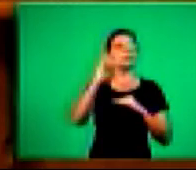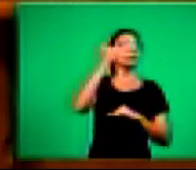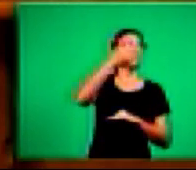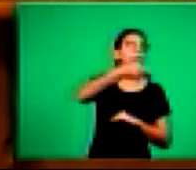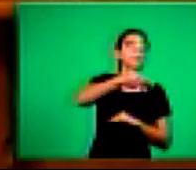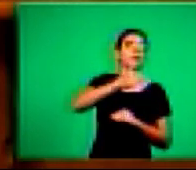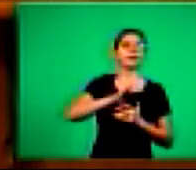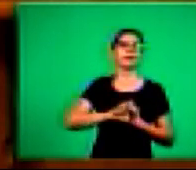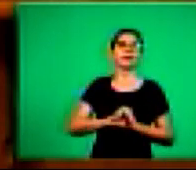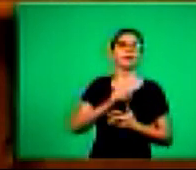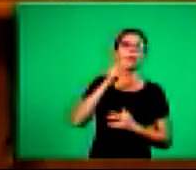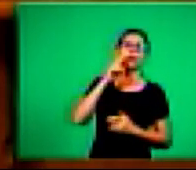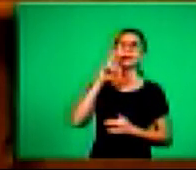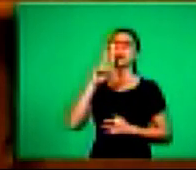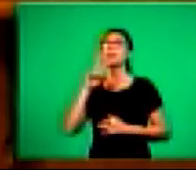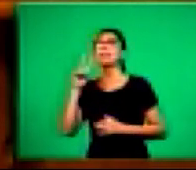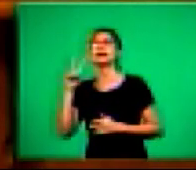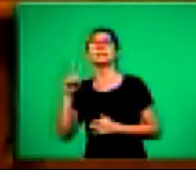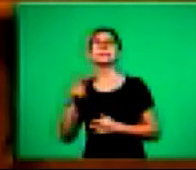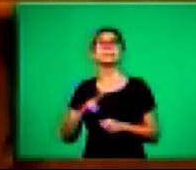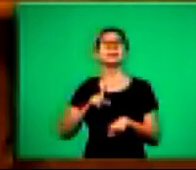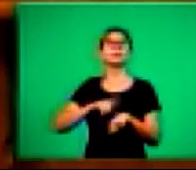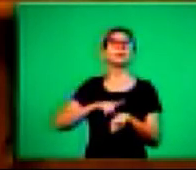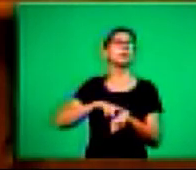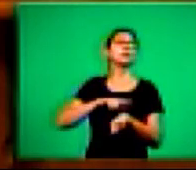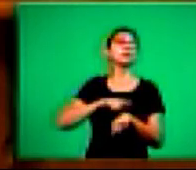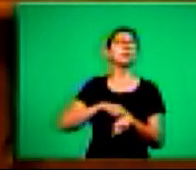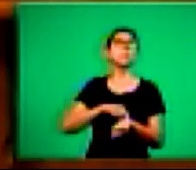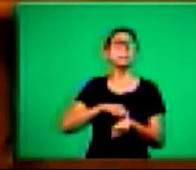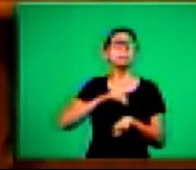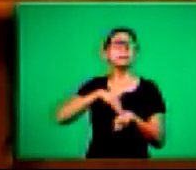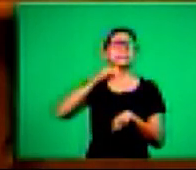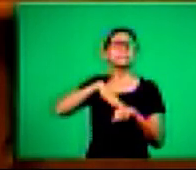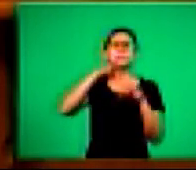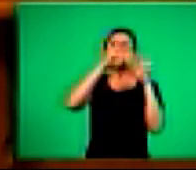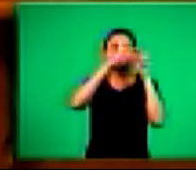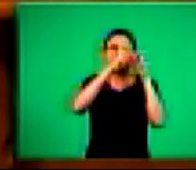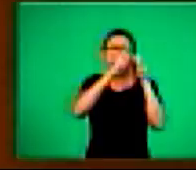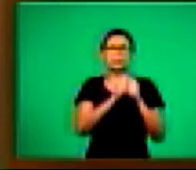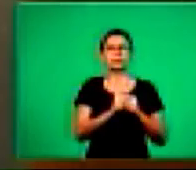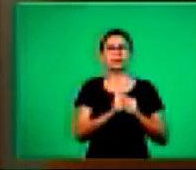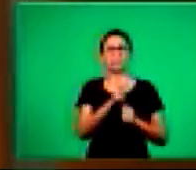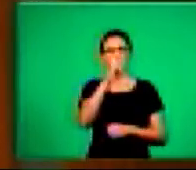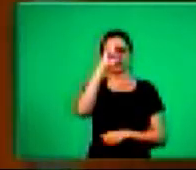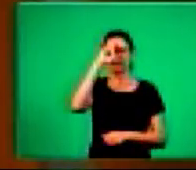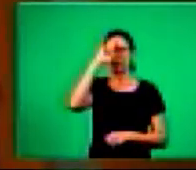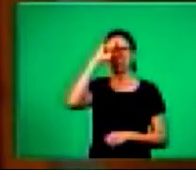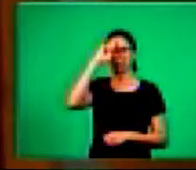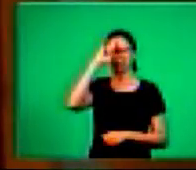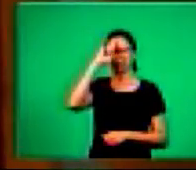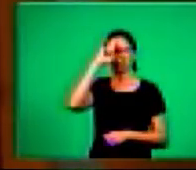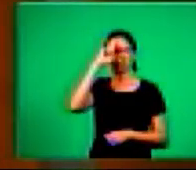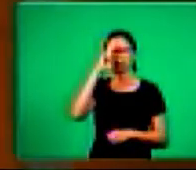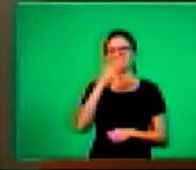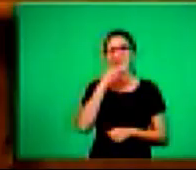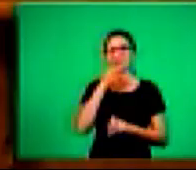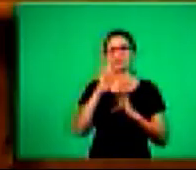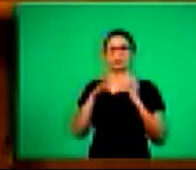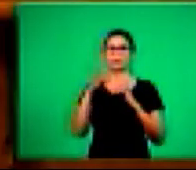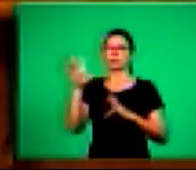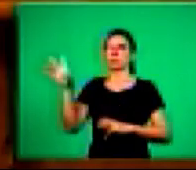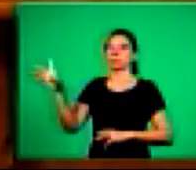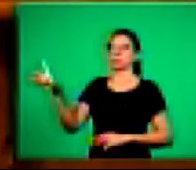novio quedaba afuera cuando cuál es la hora más oscura medianoche entonces él llegaba entonces es la hora más oscura